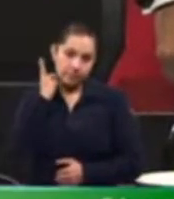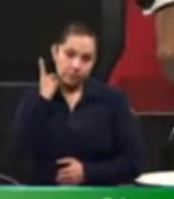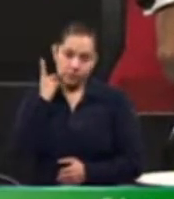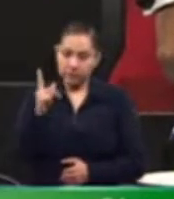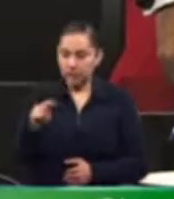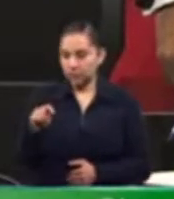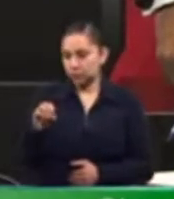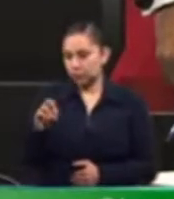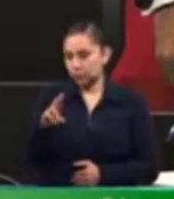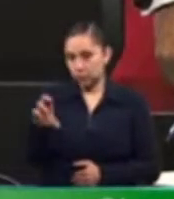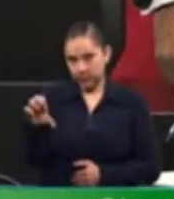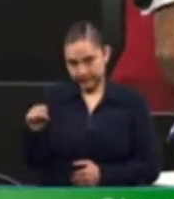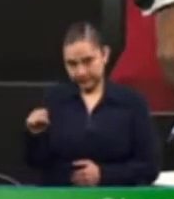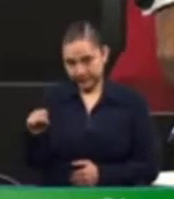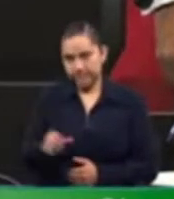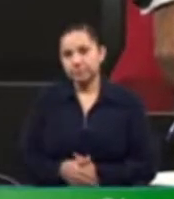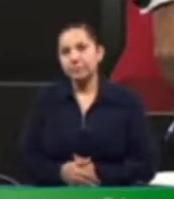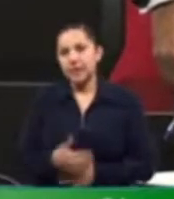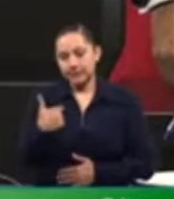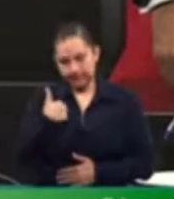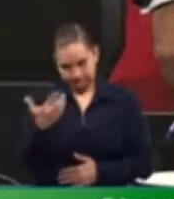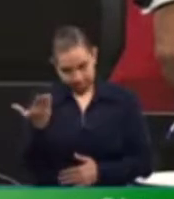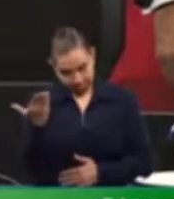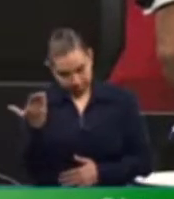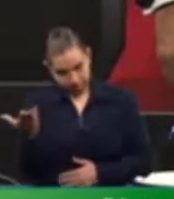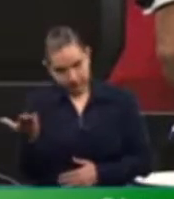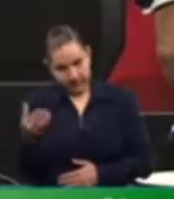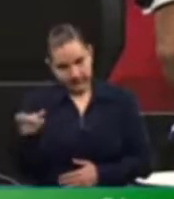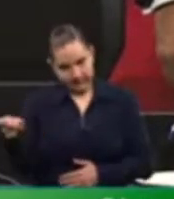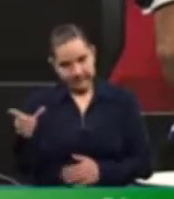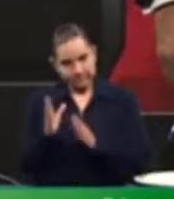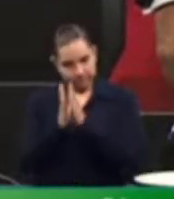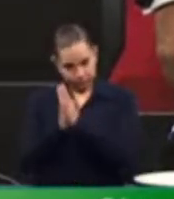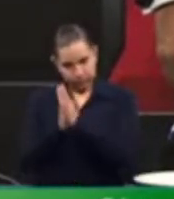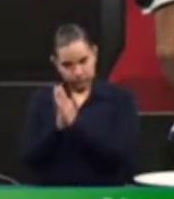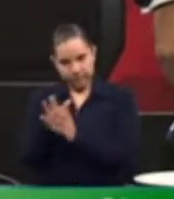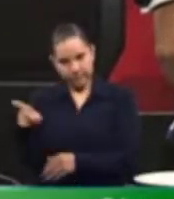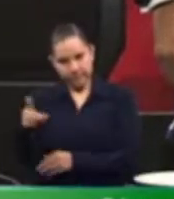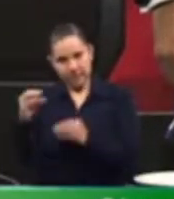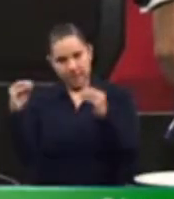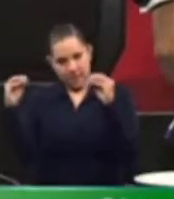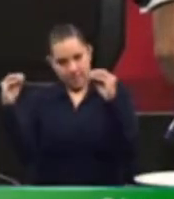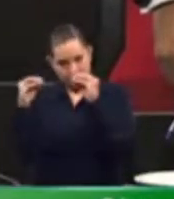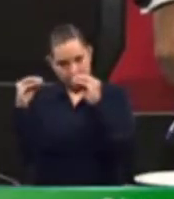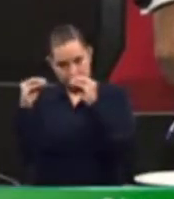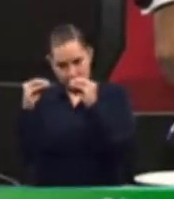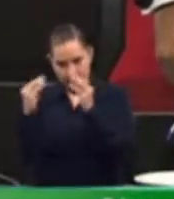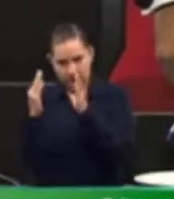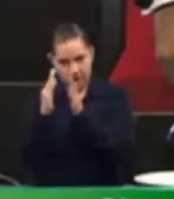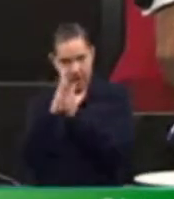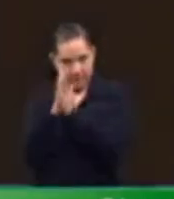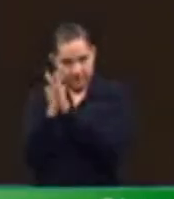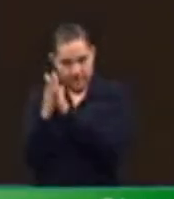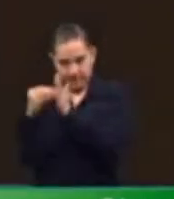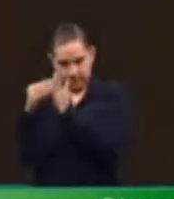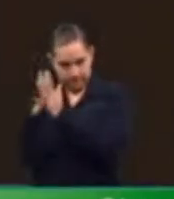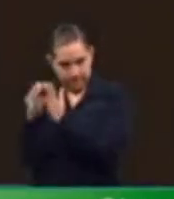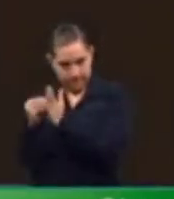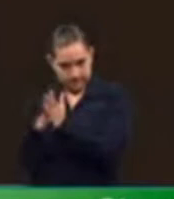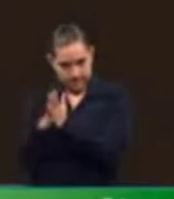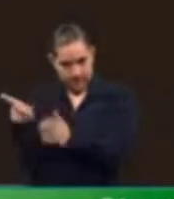Torres, le pido a usted que retire del diario de los debates la expresión que acaba de utilizar. Y si